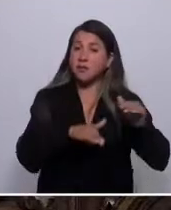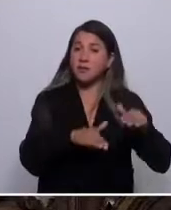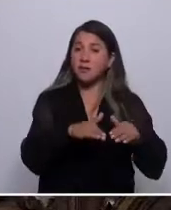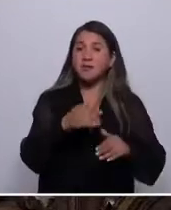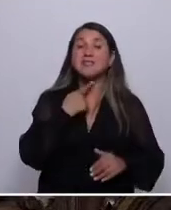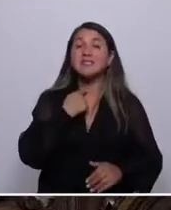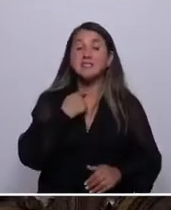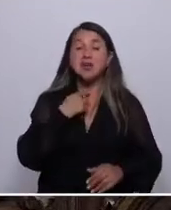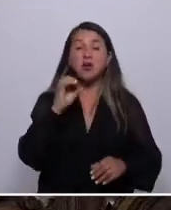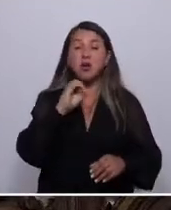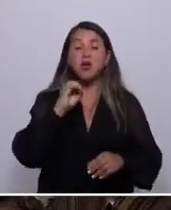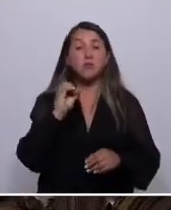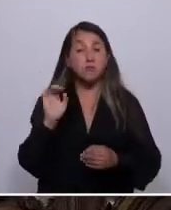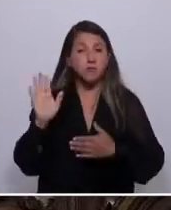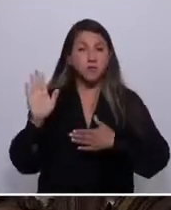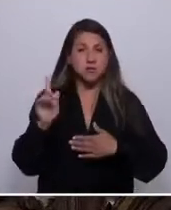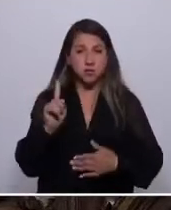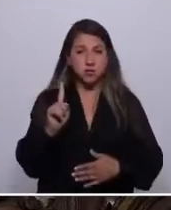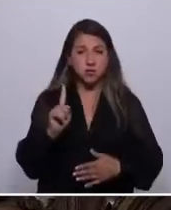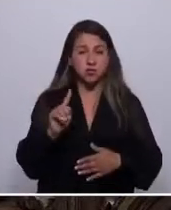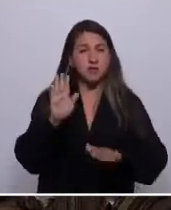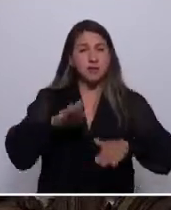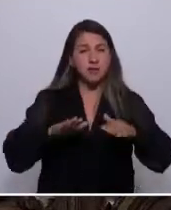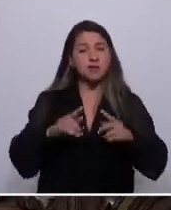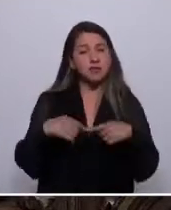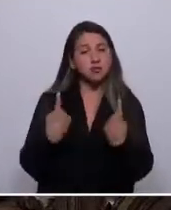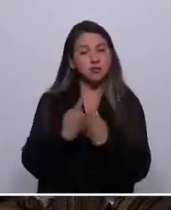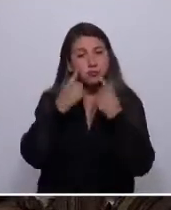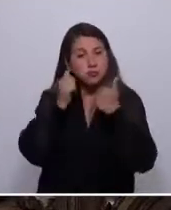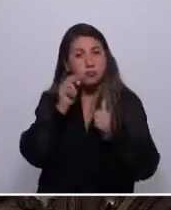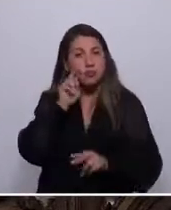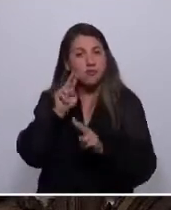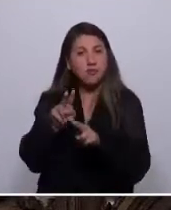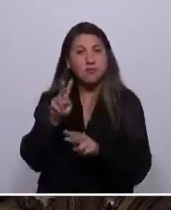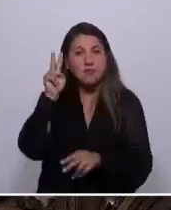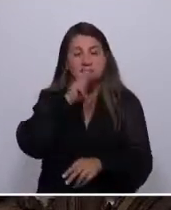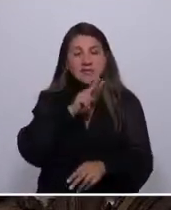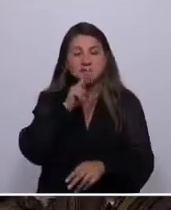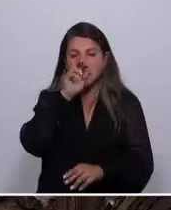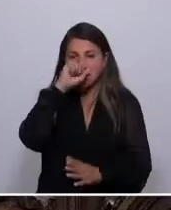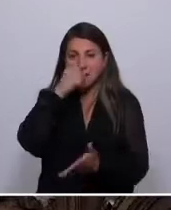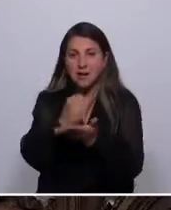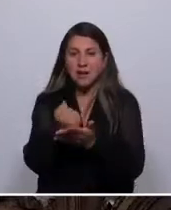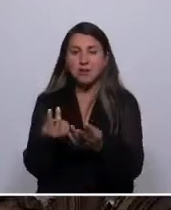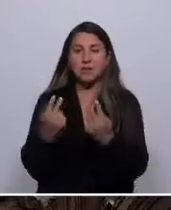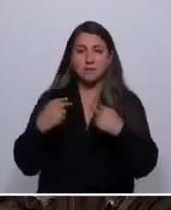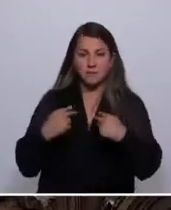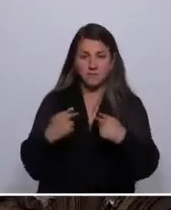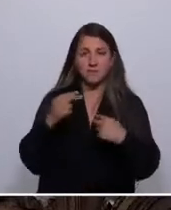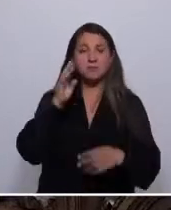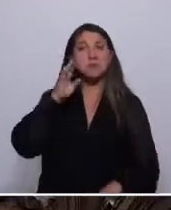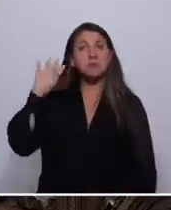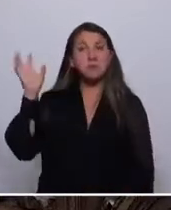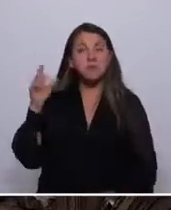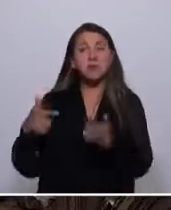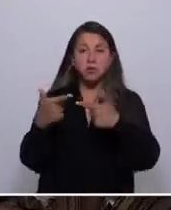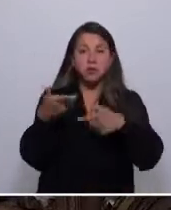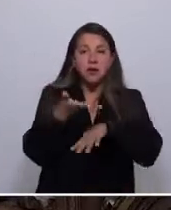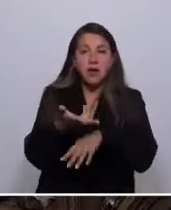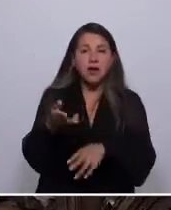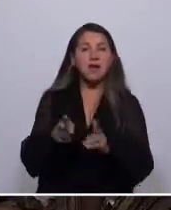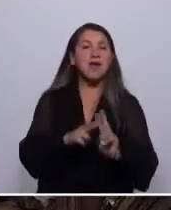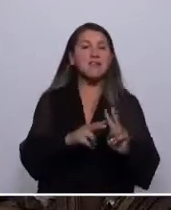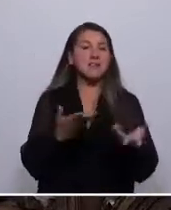promesas, sino de si somos capaces de ver, sin autoengaño ni ingenuidad, que la política existe para